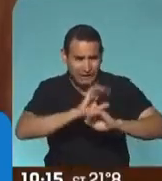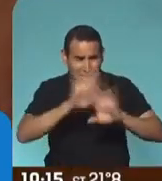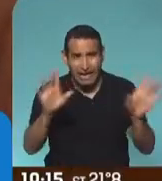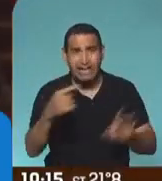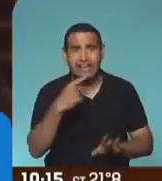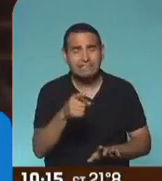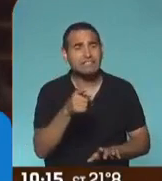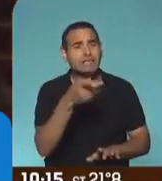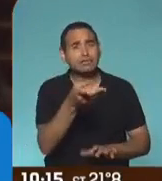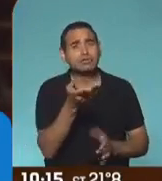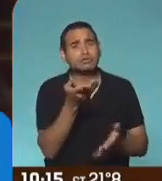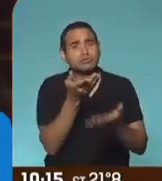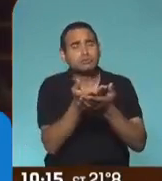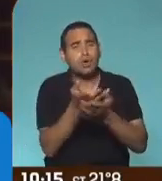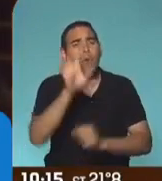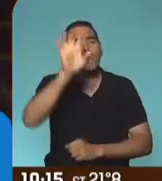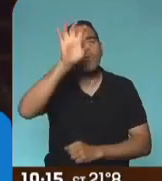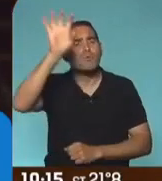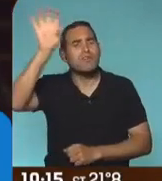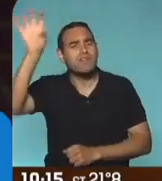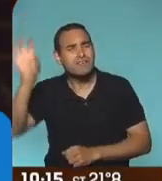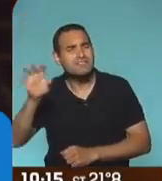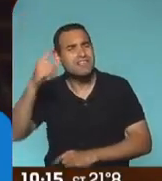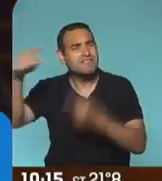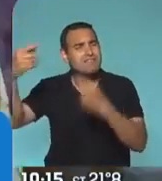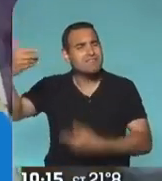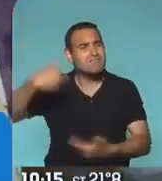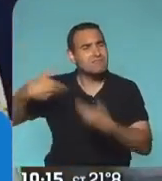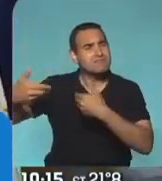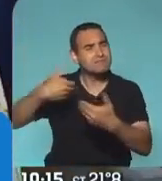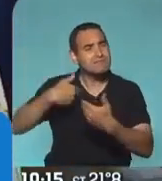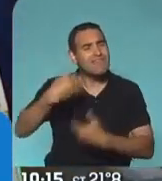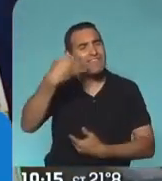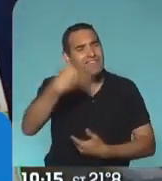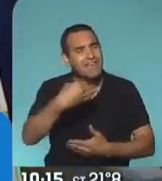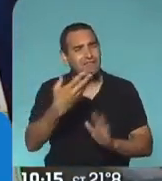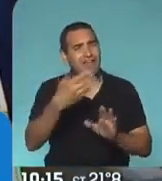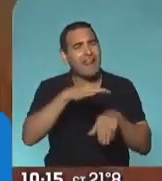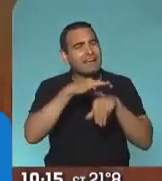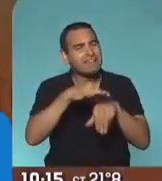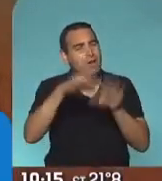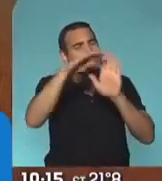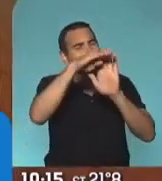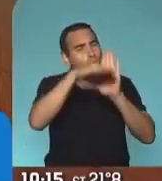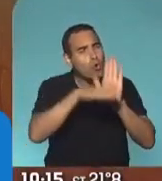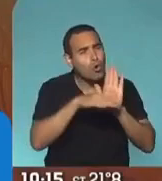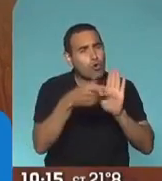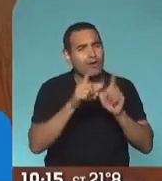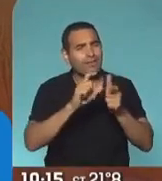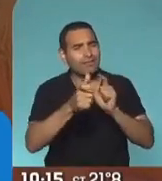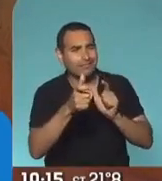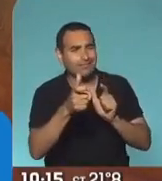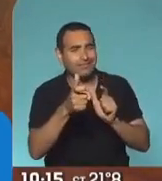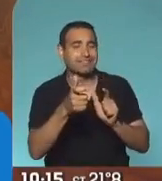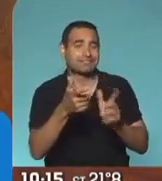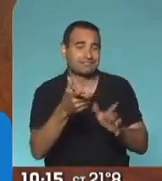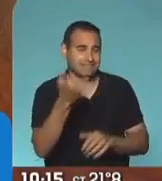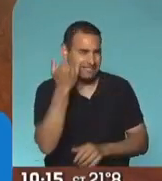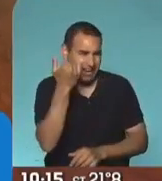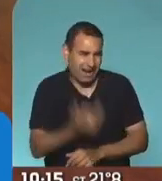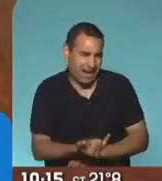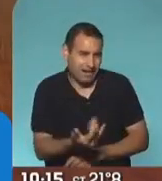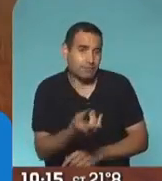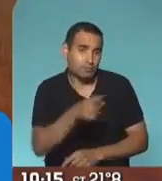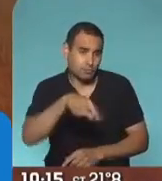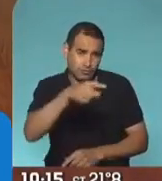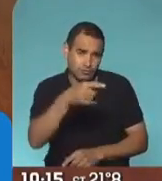una solicitud de varias provincias, de darle un efecto jurídico a la guía de protocolo que ya existía, en donde, como ustedes